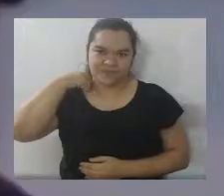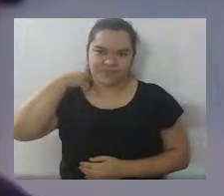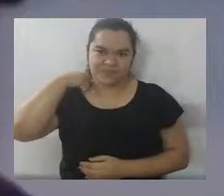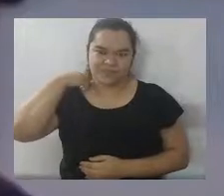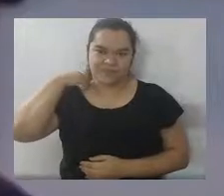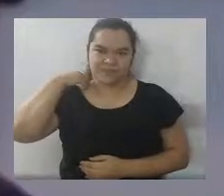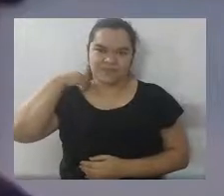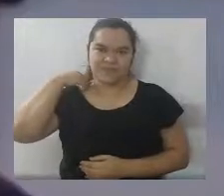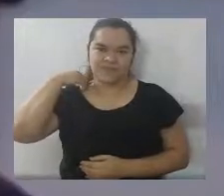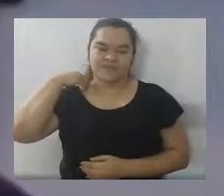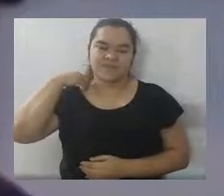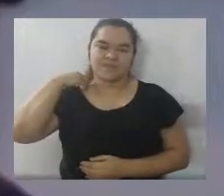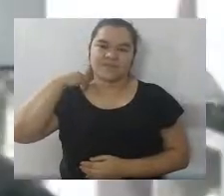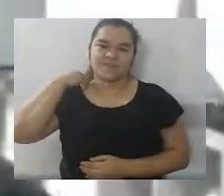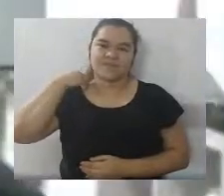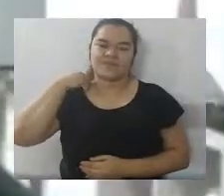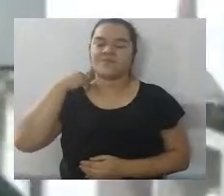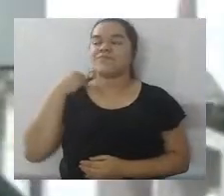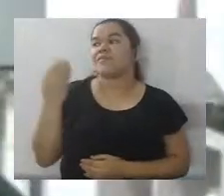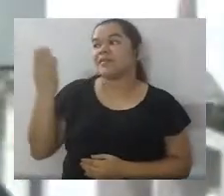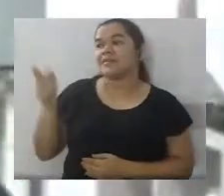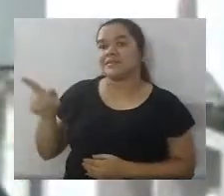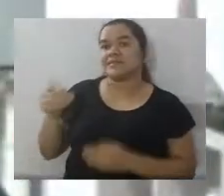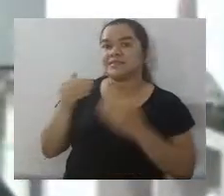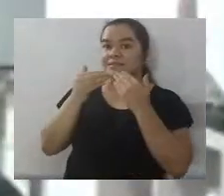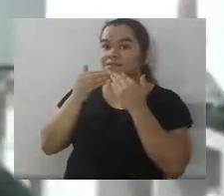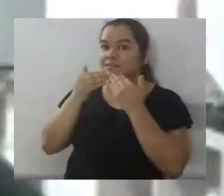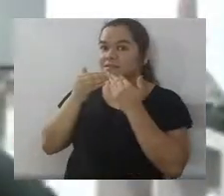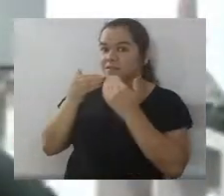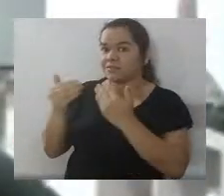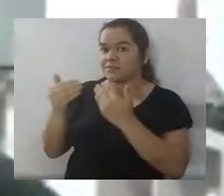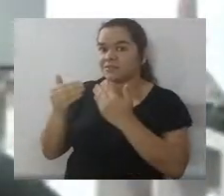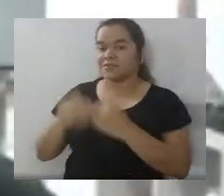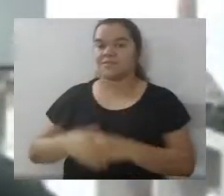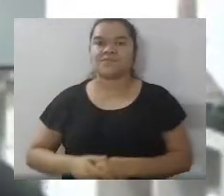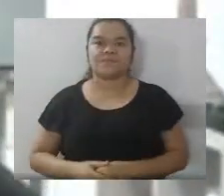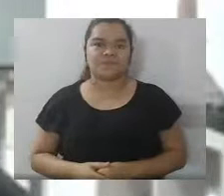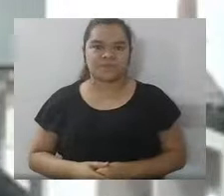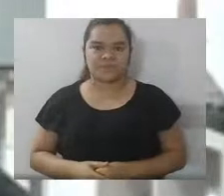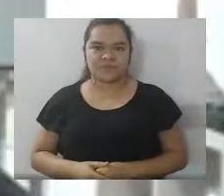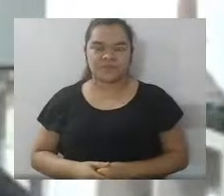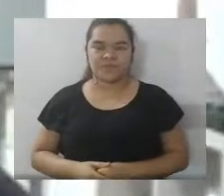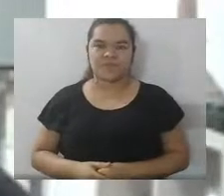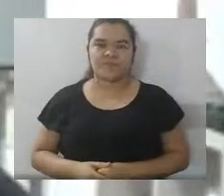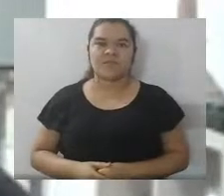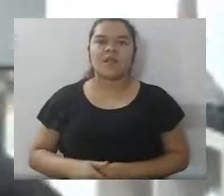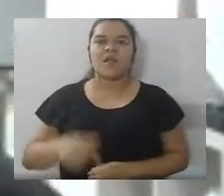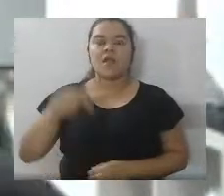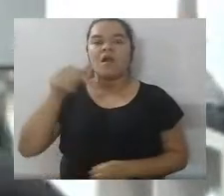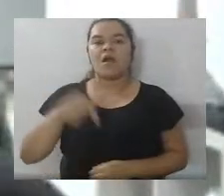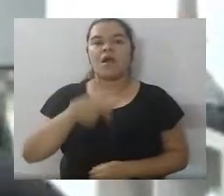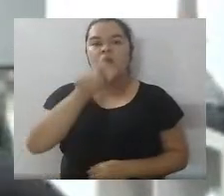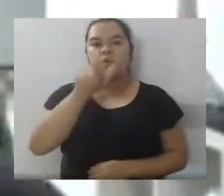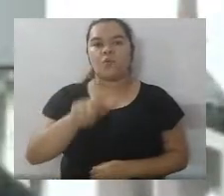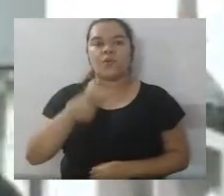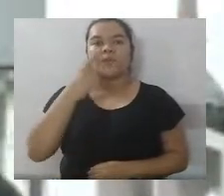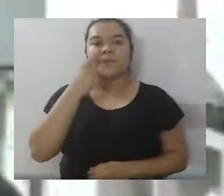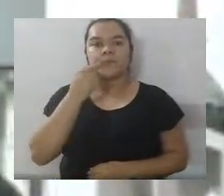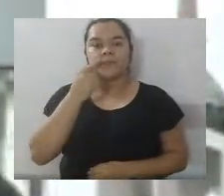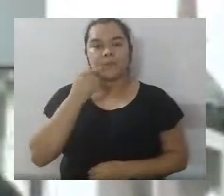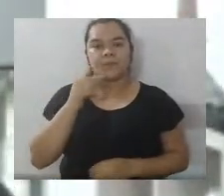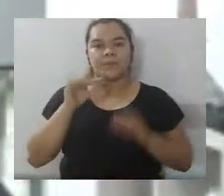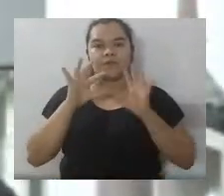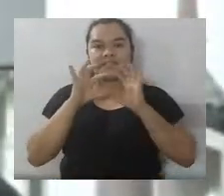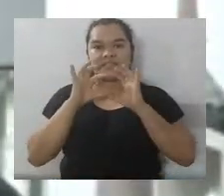Muchísimas gracias, profe. Ahora vamos a continuar con el secretario de Extensión Universitaria